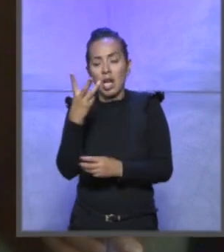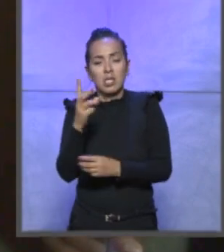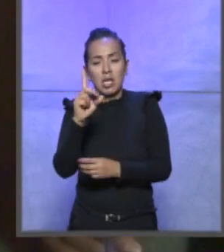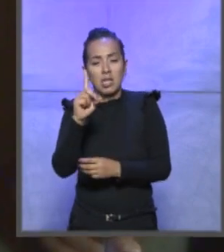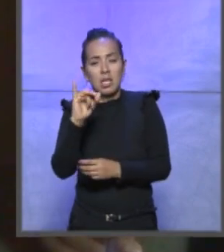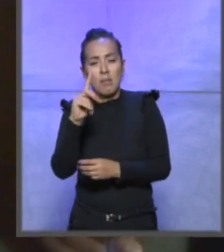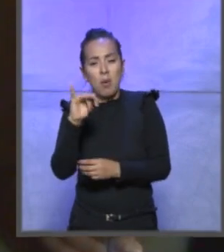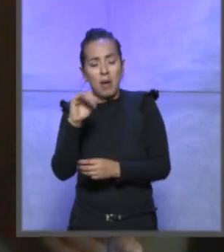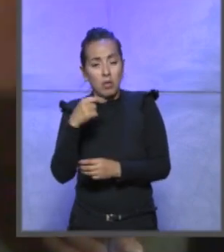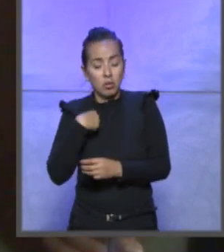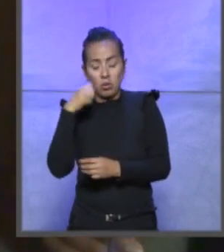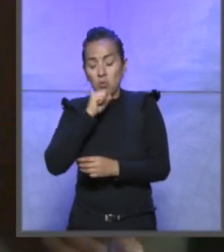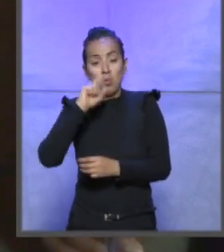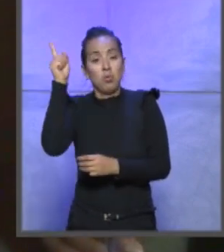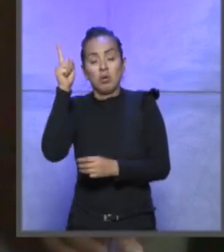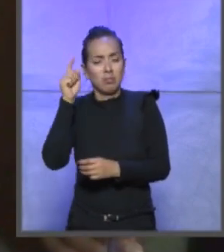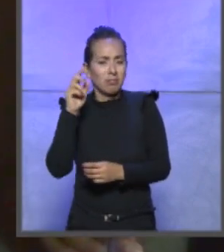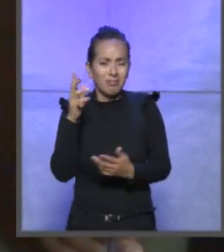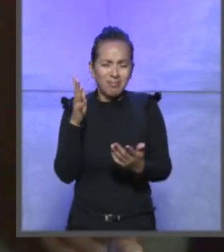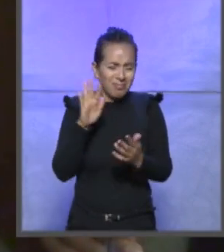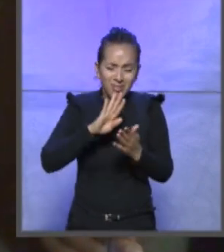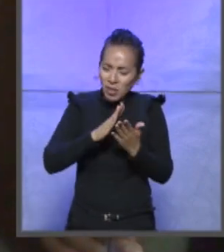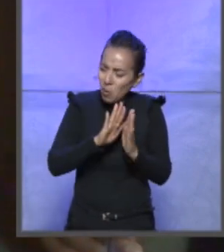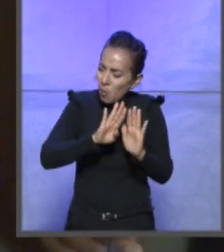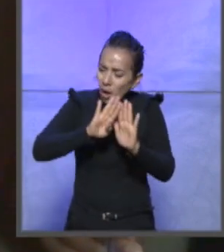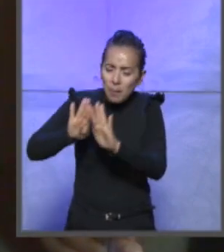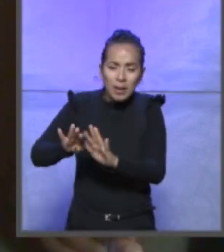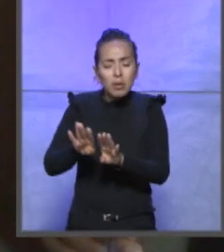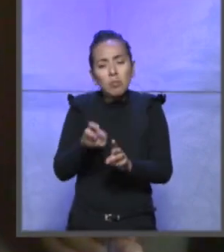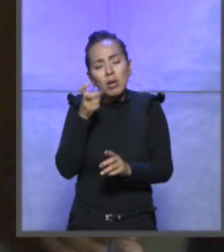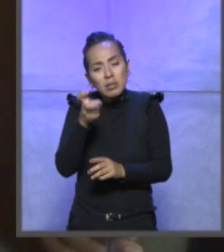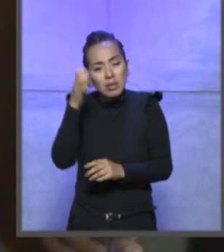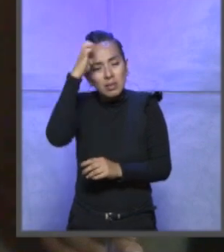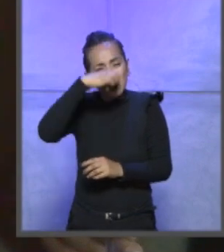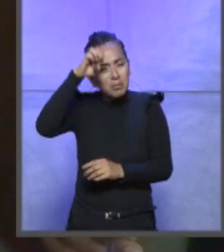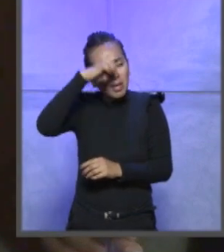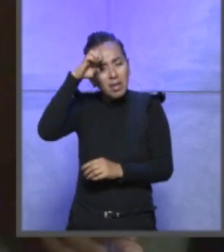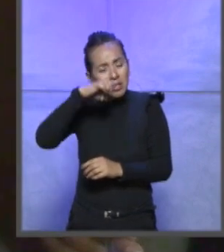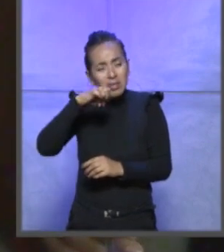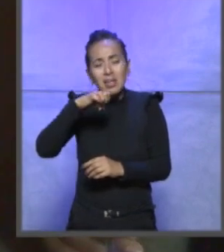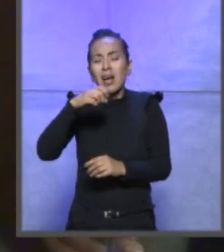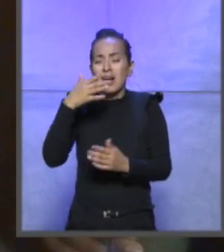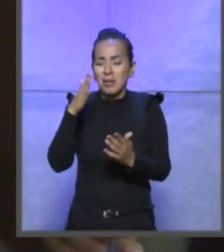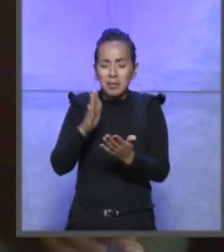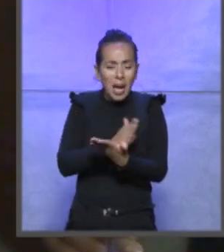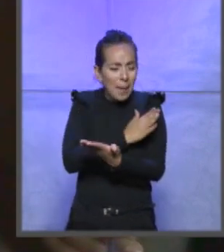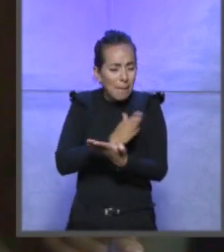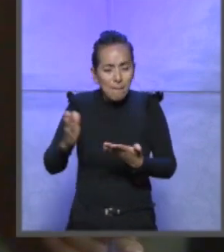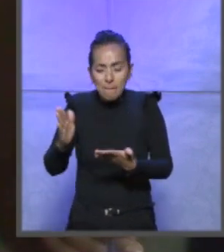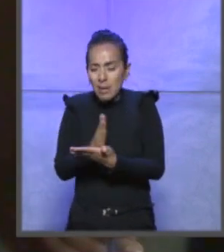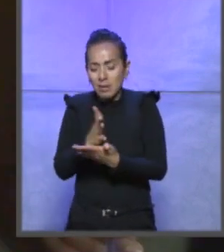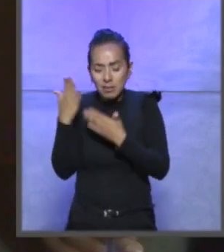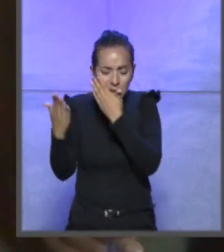3 diplomados, sea la persona más experimentada. Sabemos hoy en día que la experiencia va más allá de estudios